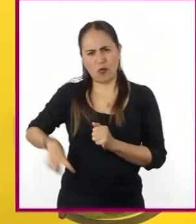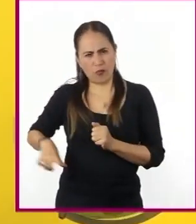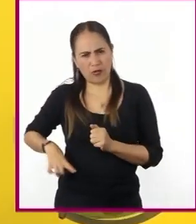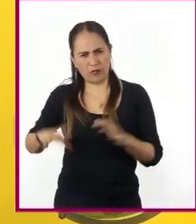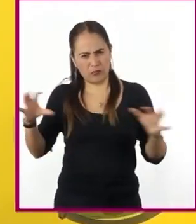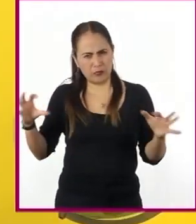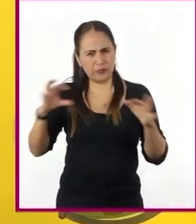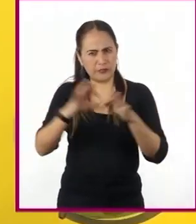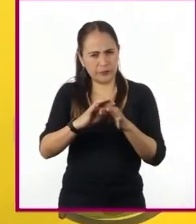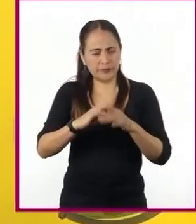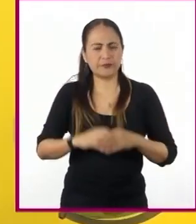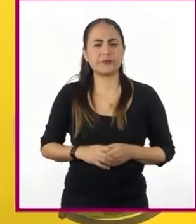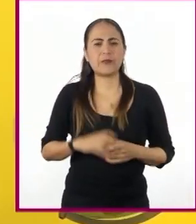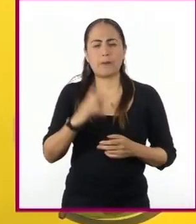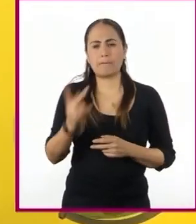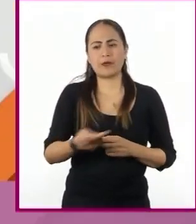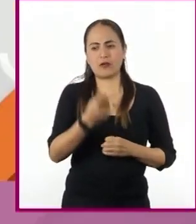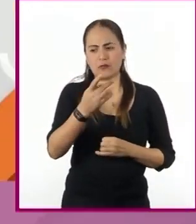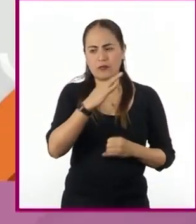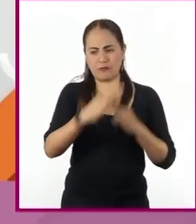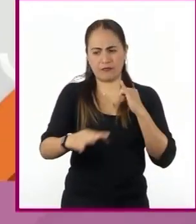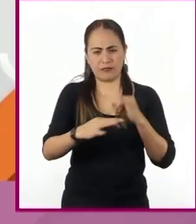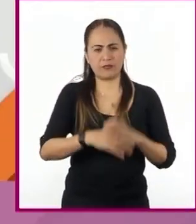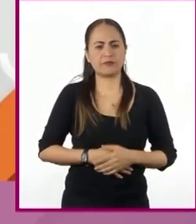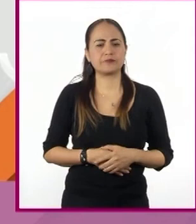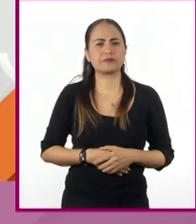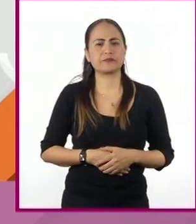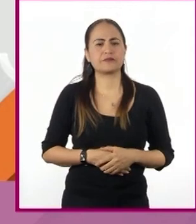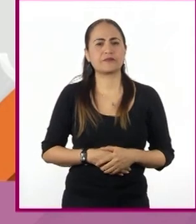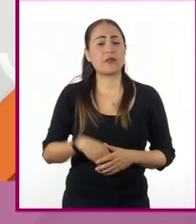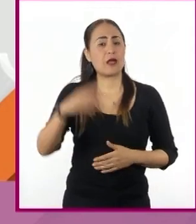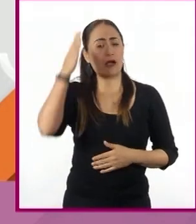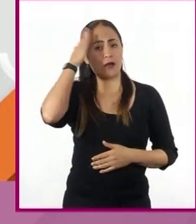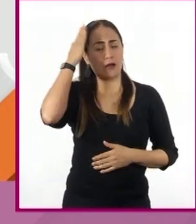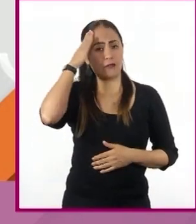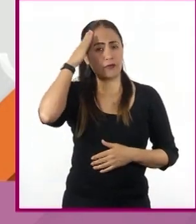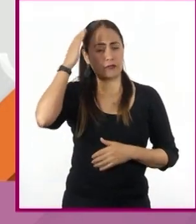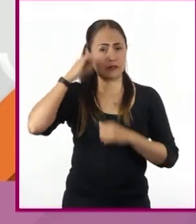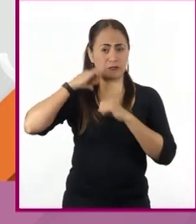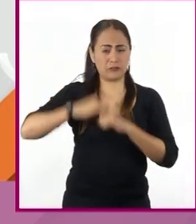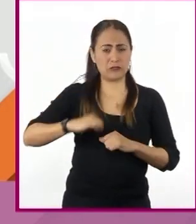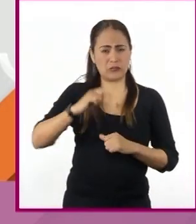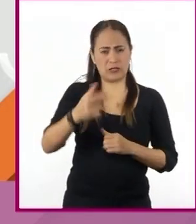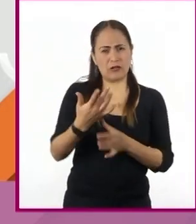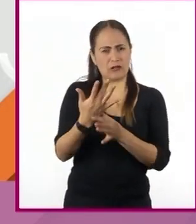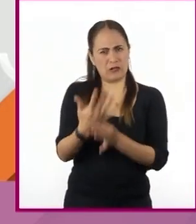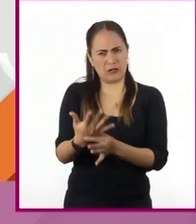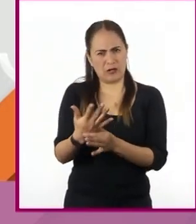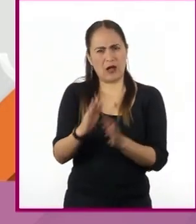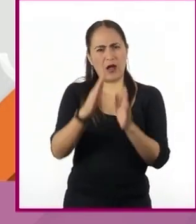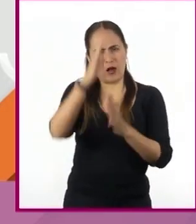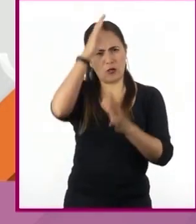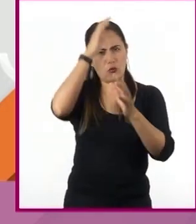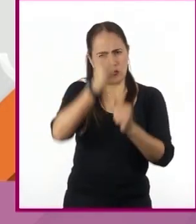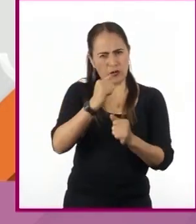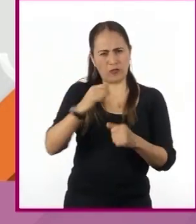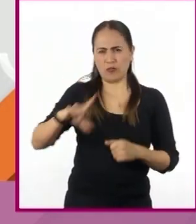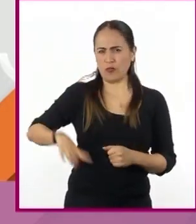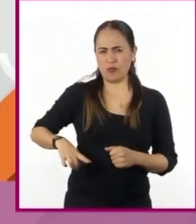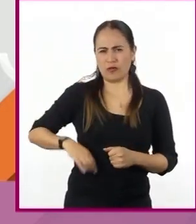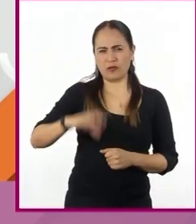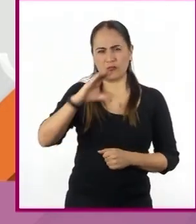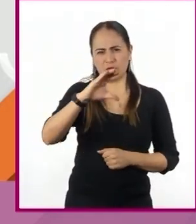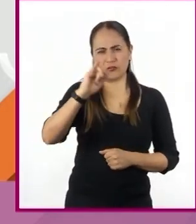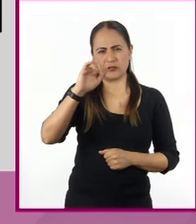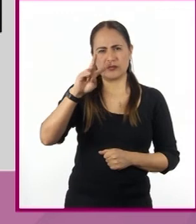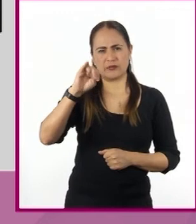con la última pregunta, que está en sentido vertical. Padre del liberalismo clásico, autor del Tratado sobre el Gobierno Civil. ¿Quién puede ser?